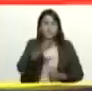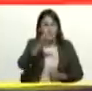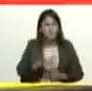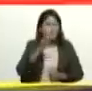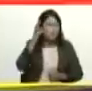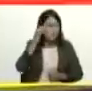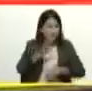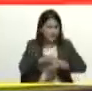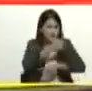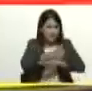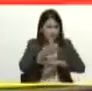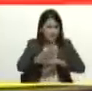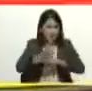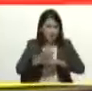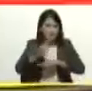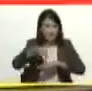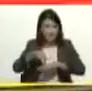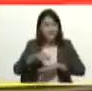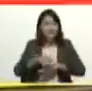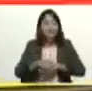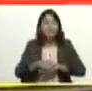Dirección Nacional, que no,